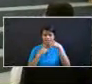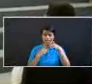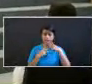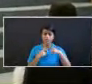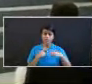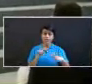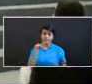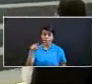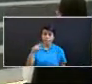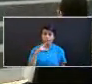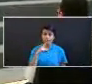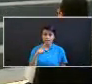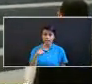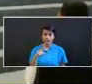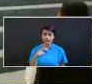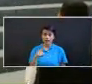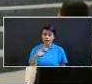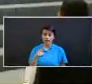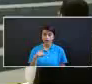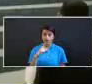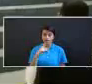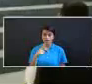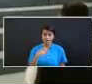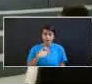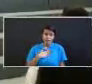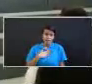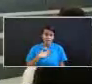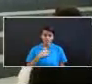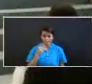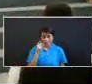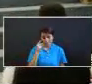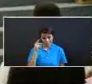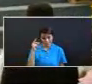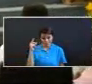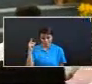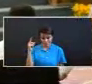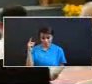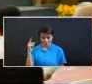ella me decía, mi Señor, me decía,